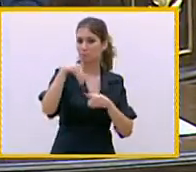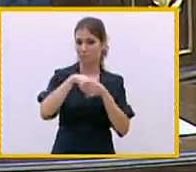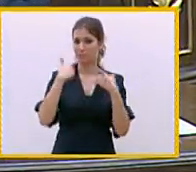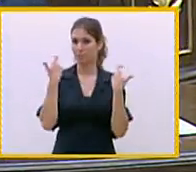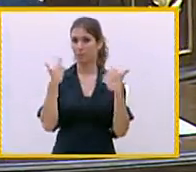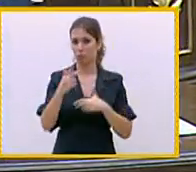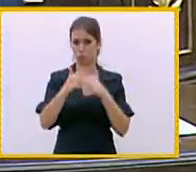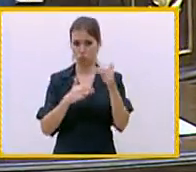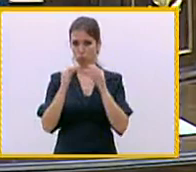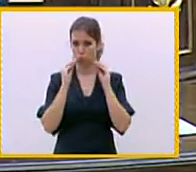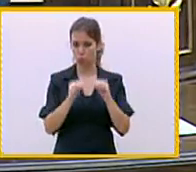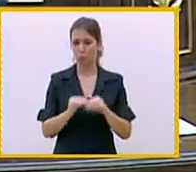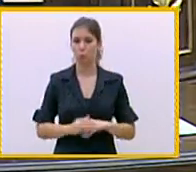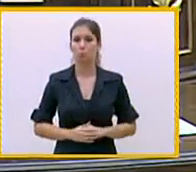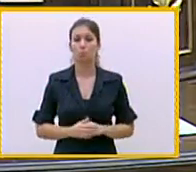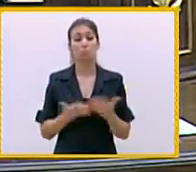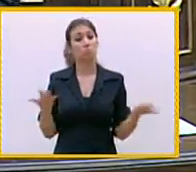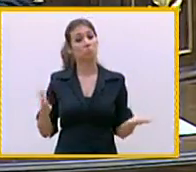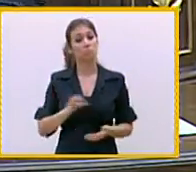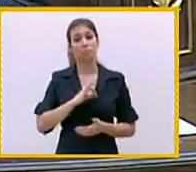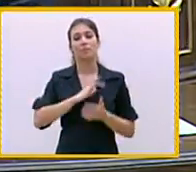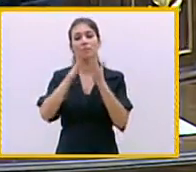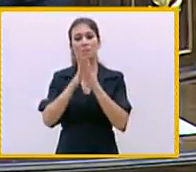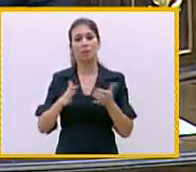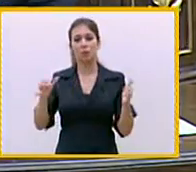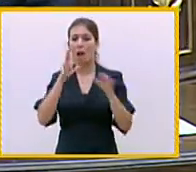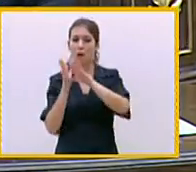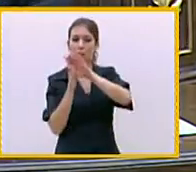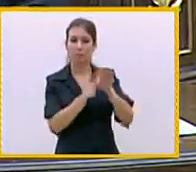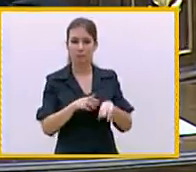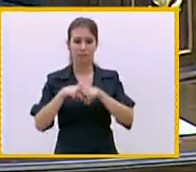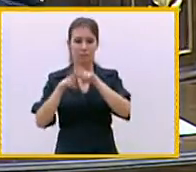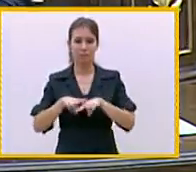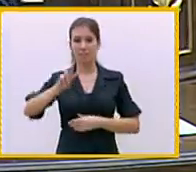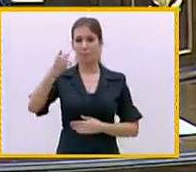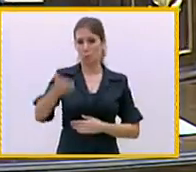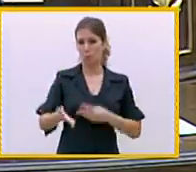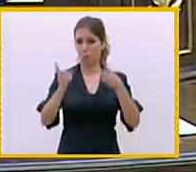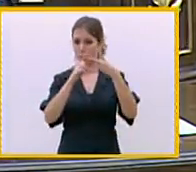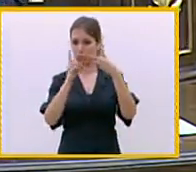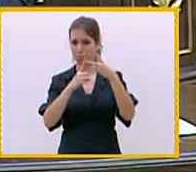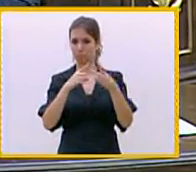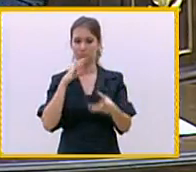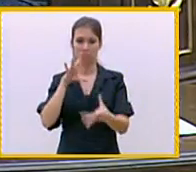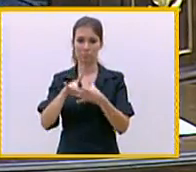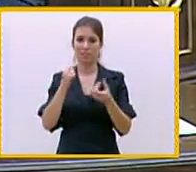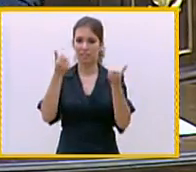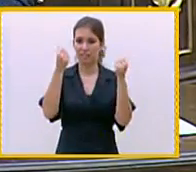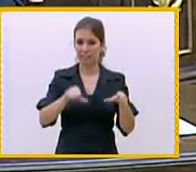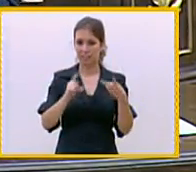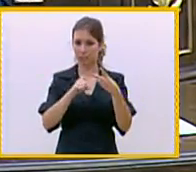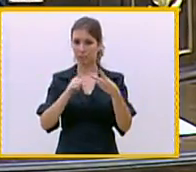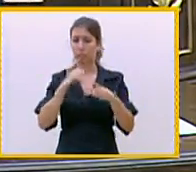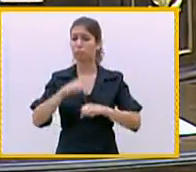construcción. Señorías, paso ahora a revisar el segundo eje de la política económica frente a la crisis, el de la